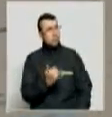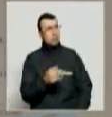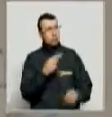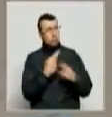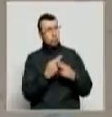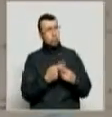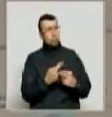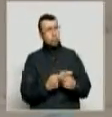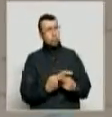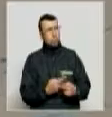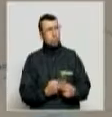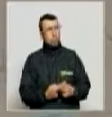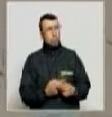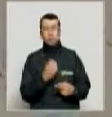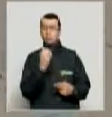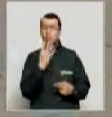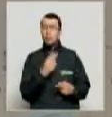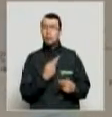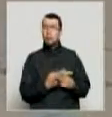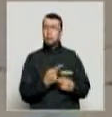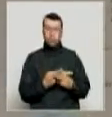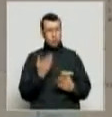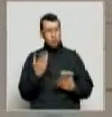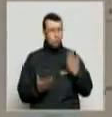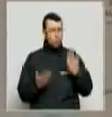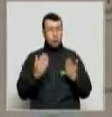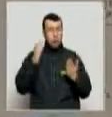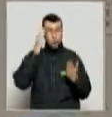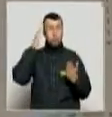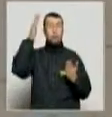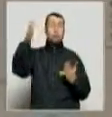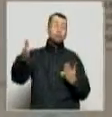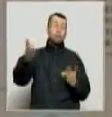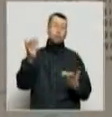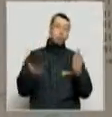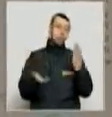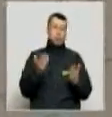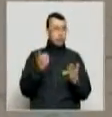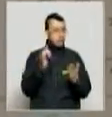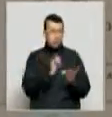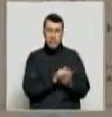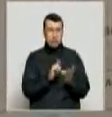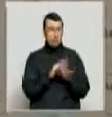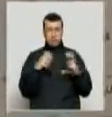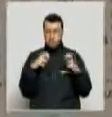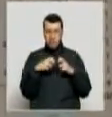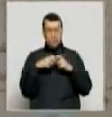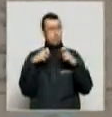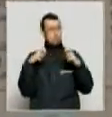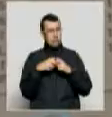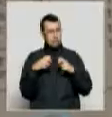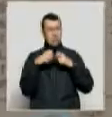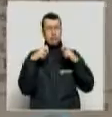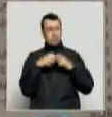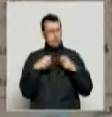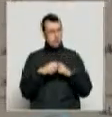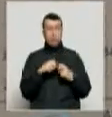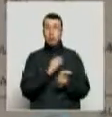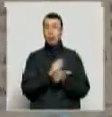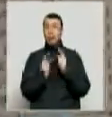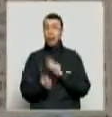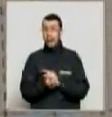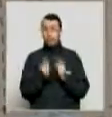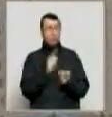Y con esos valores numéricos nosotros podemos realizar comparaciones a futuro y definir si esas corrientes eléctricas que se dan en cada zona del corazón están cambiando o se